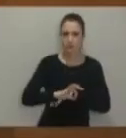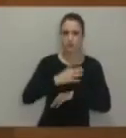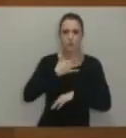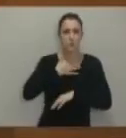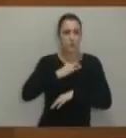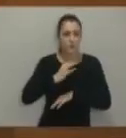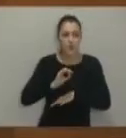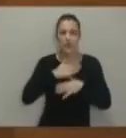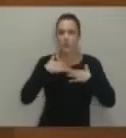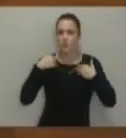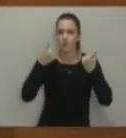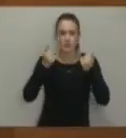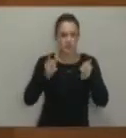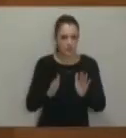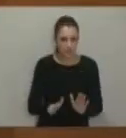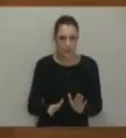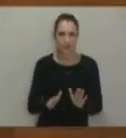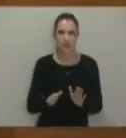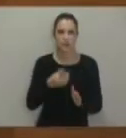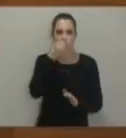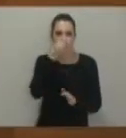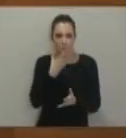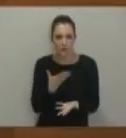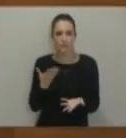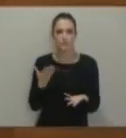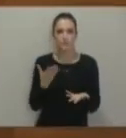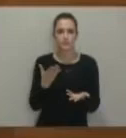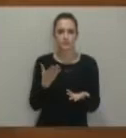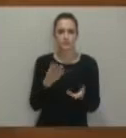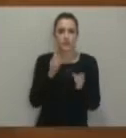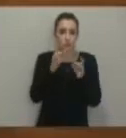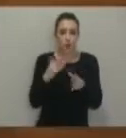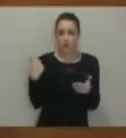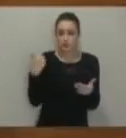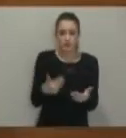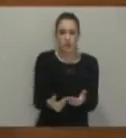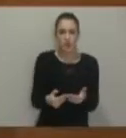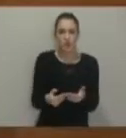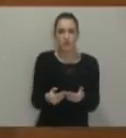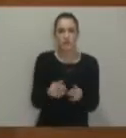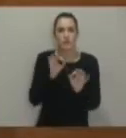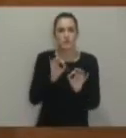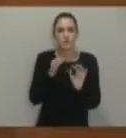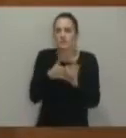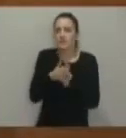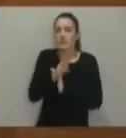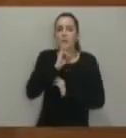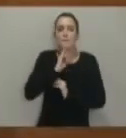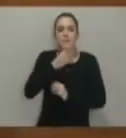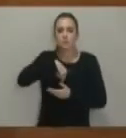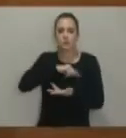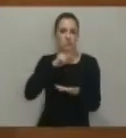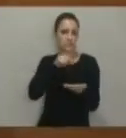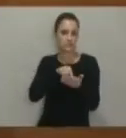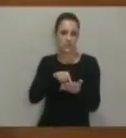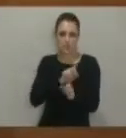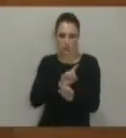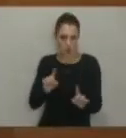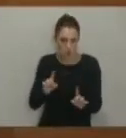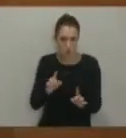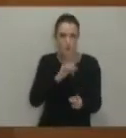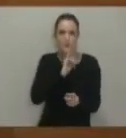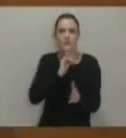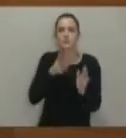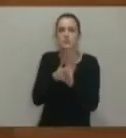satisfacción como lo están haciendo en el actual momento. No es solo lo mínimo que se puede exigir, no es solo lo mínimo cumplir la